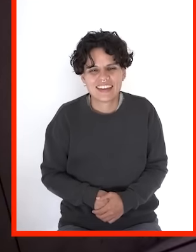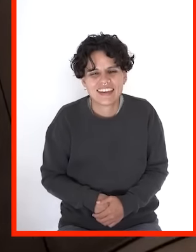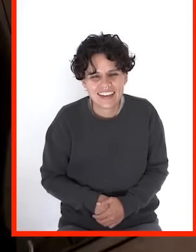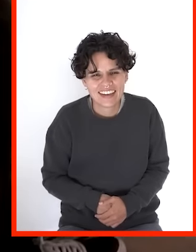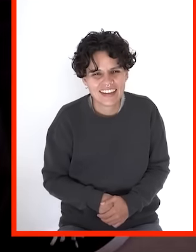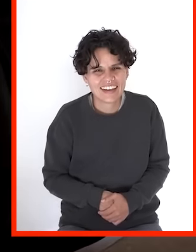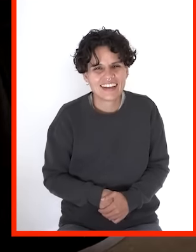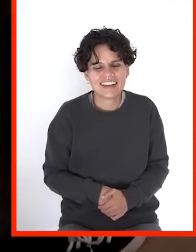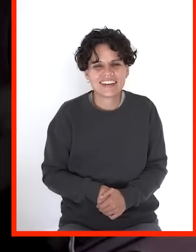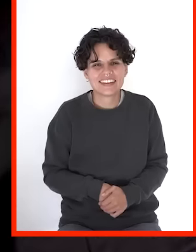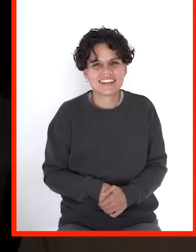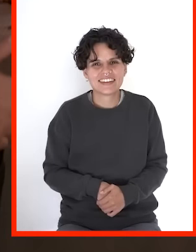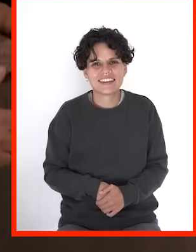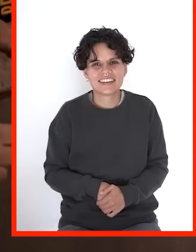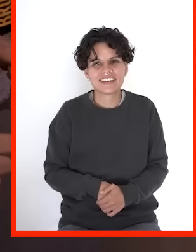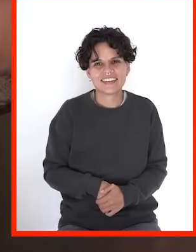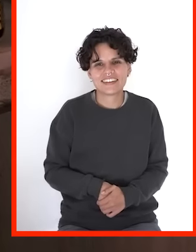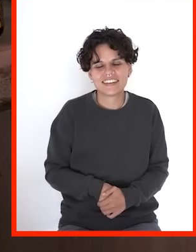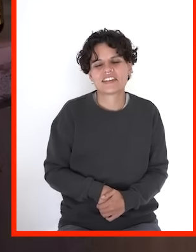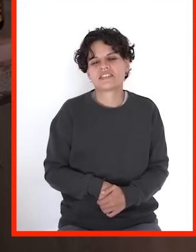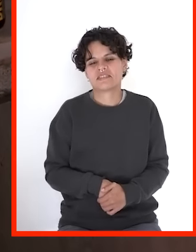Oh.